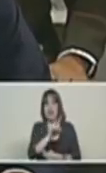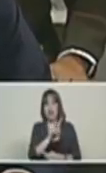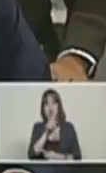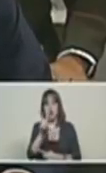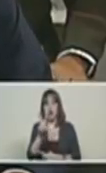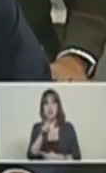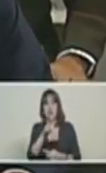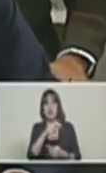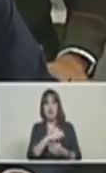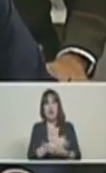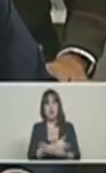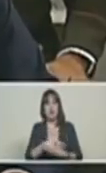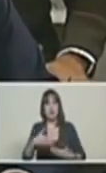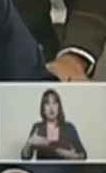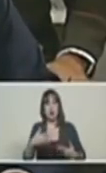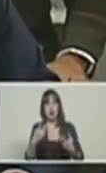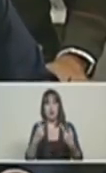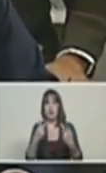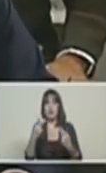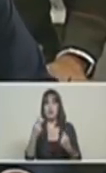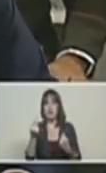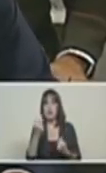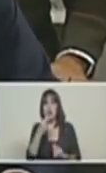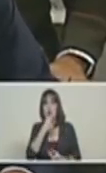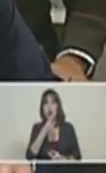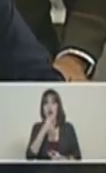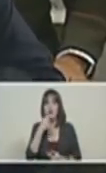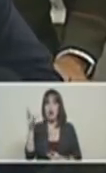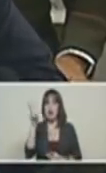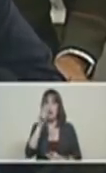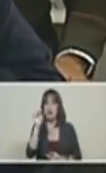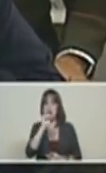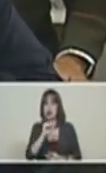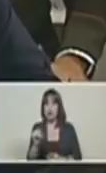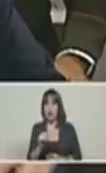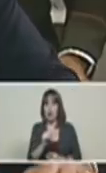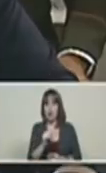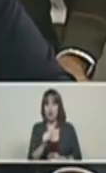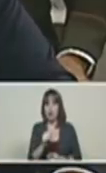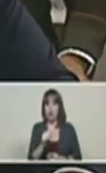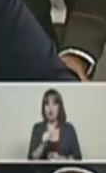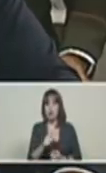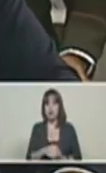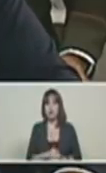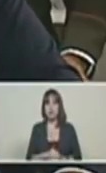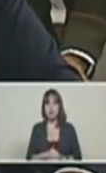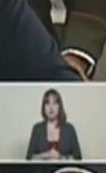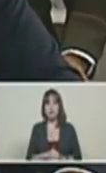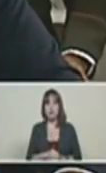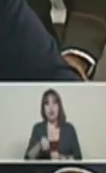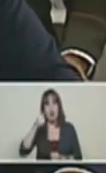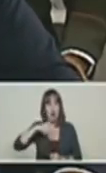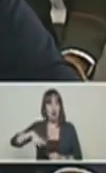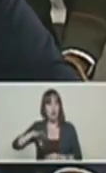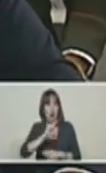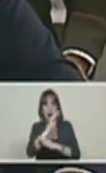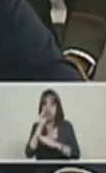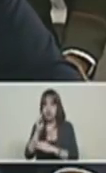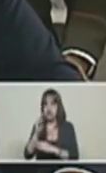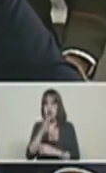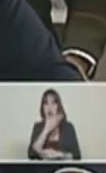soberanos, ¿no? El pueblo se ha volcado a proteger su bolívar respaldado en